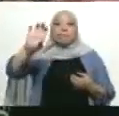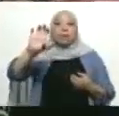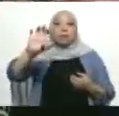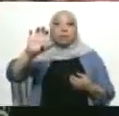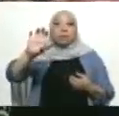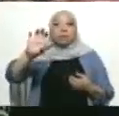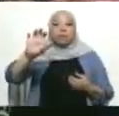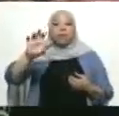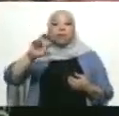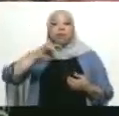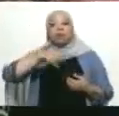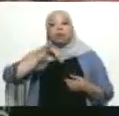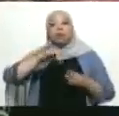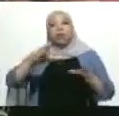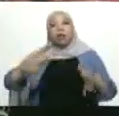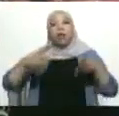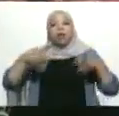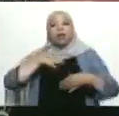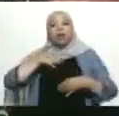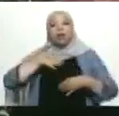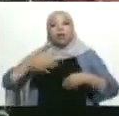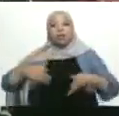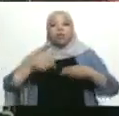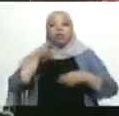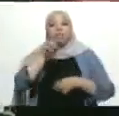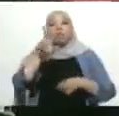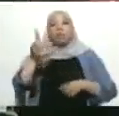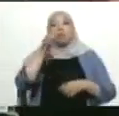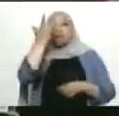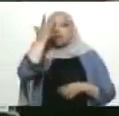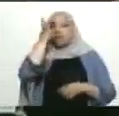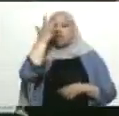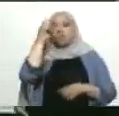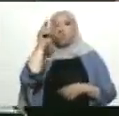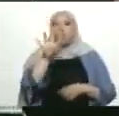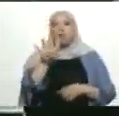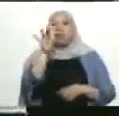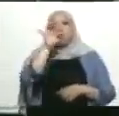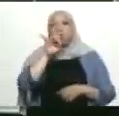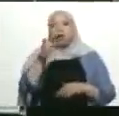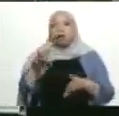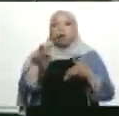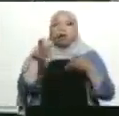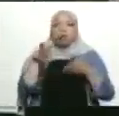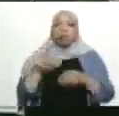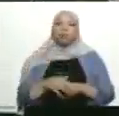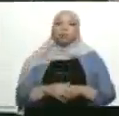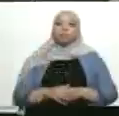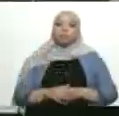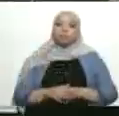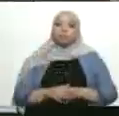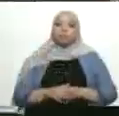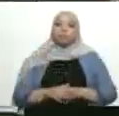la patria, y triunfó la patria el 23 de febrero, hace 4 años.